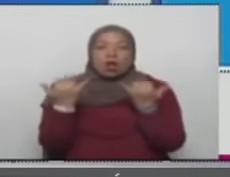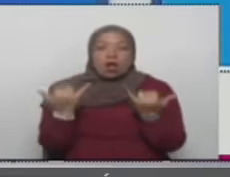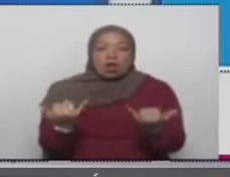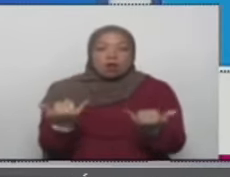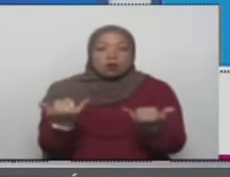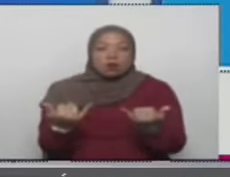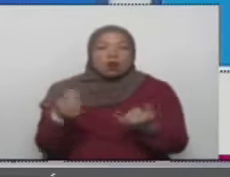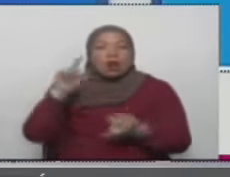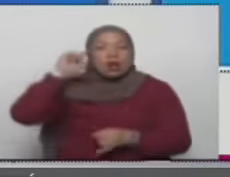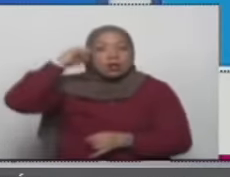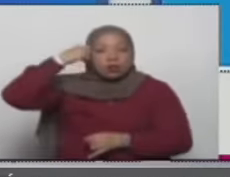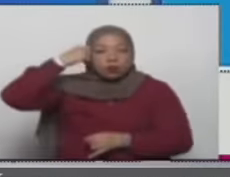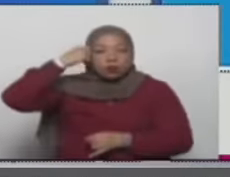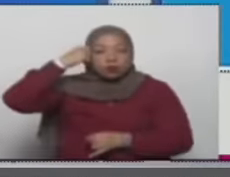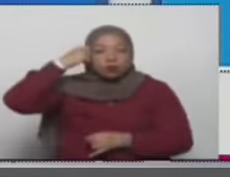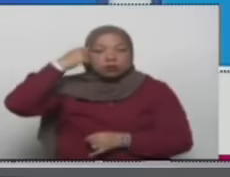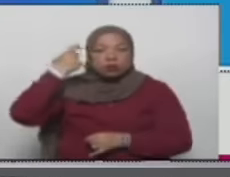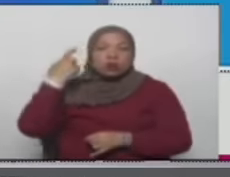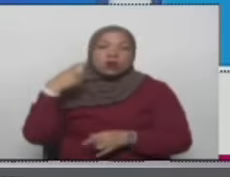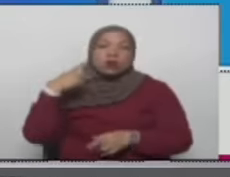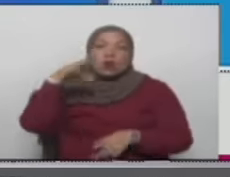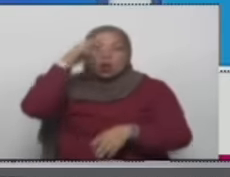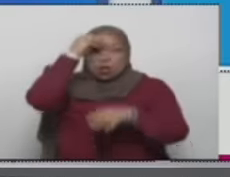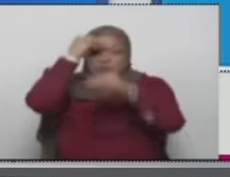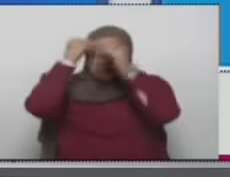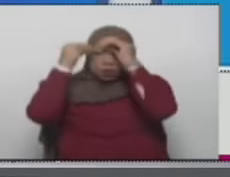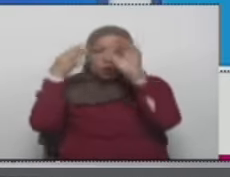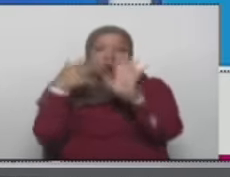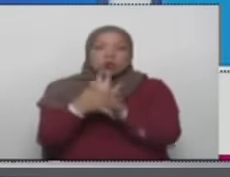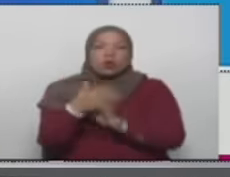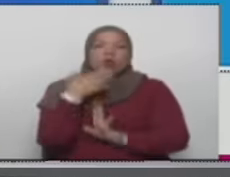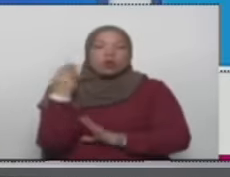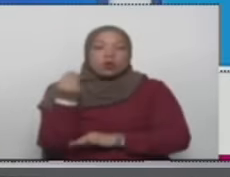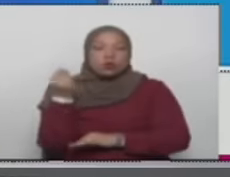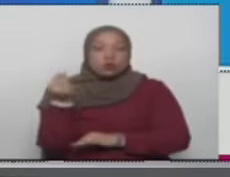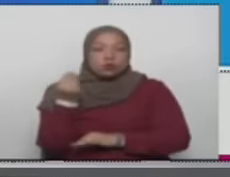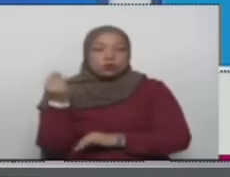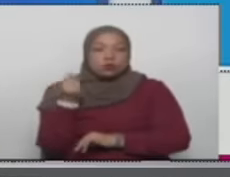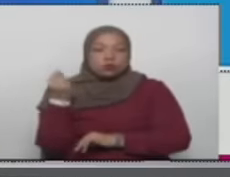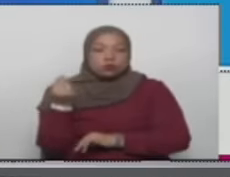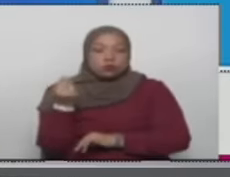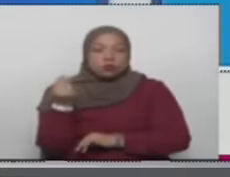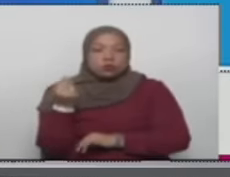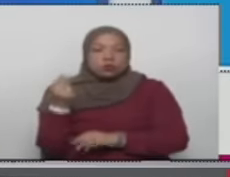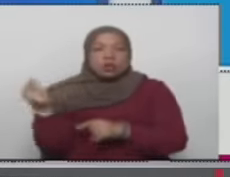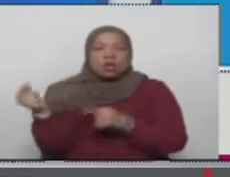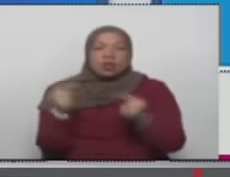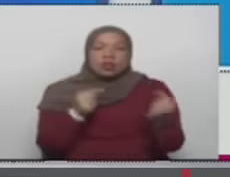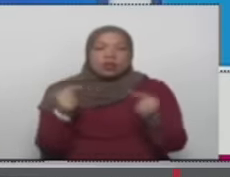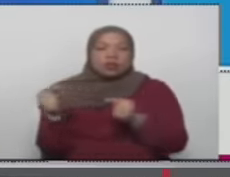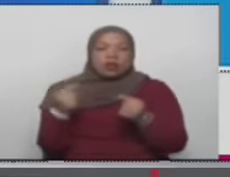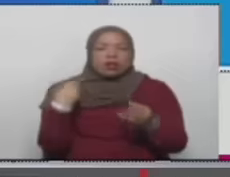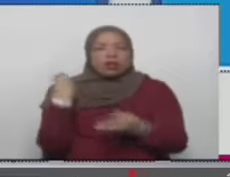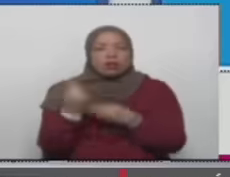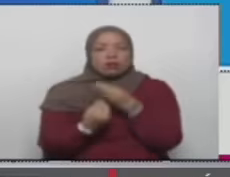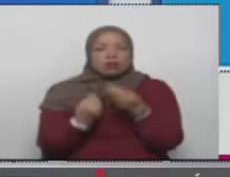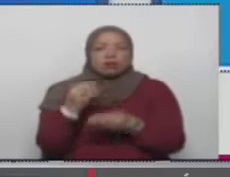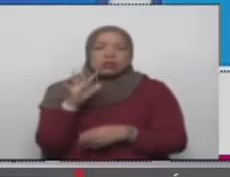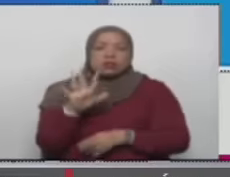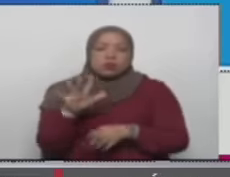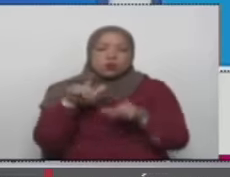Y recuerdo plenamente, porque era un gran aprendizaje para la juventud, el debate sobre la creación de las cinco